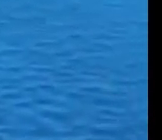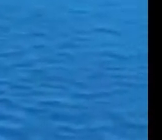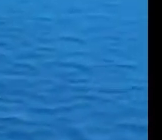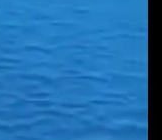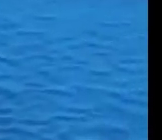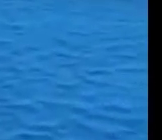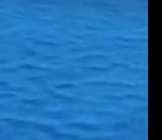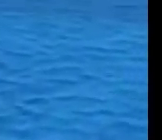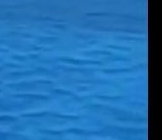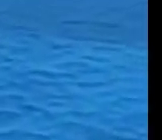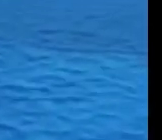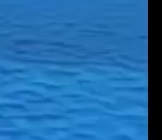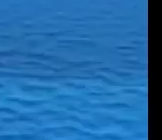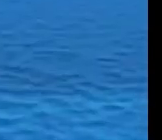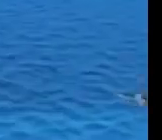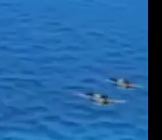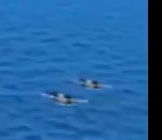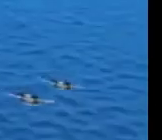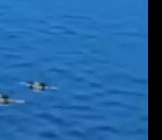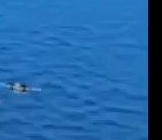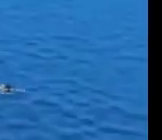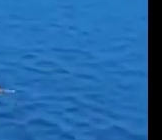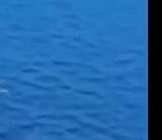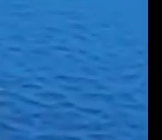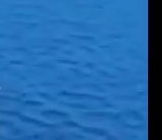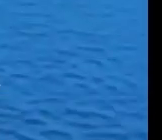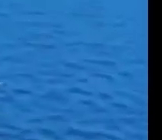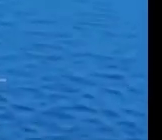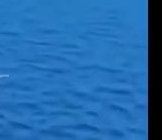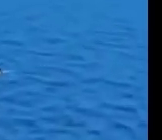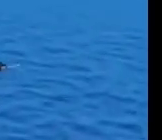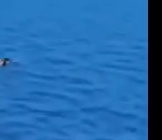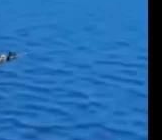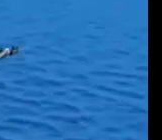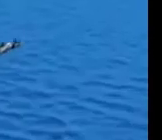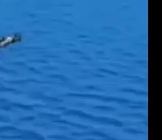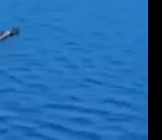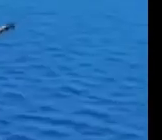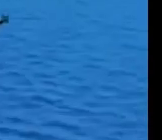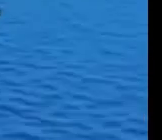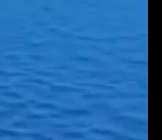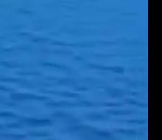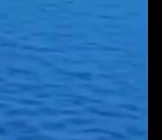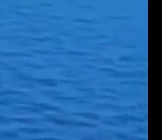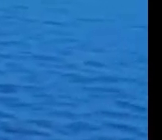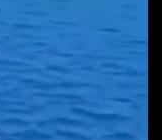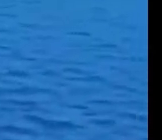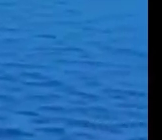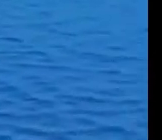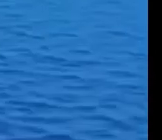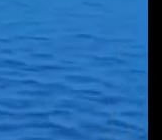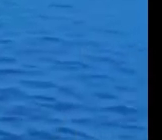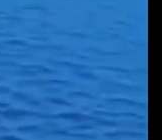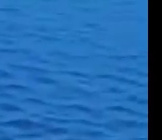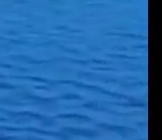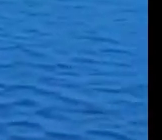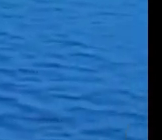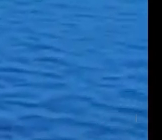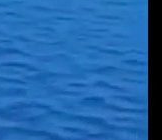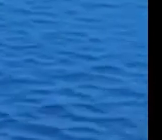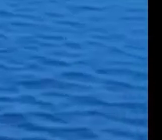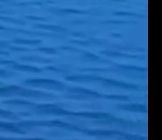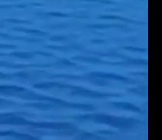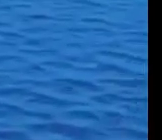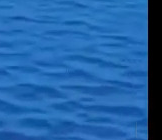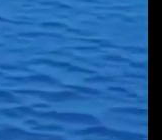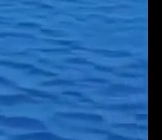19, los pilotos Enrique Carreras y Álvaro Prendes avistan los aviones enemigos que se dirigen a atacar las fuerzas revolucionarias